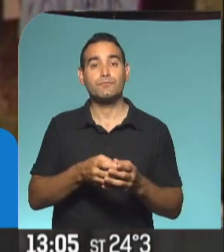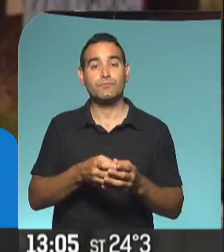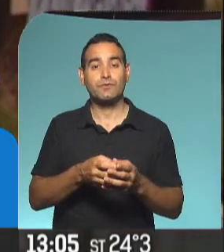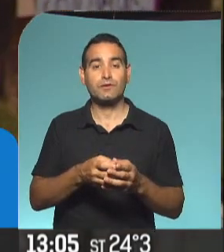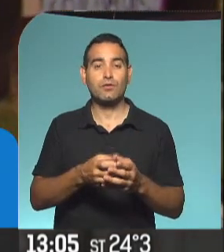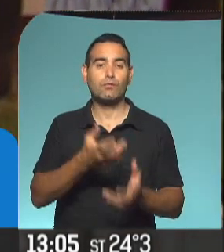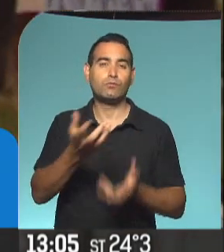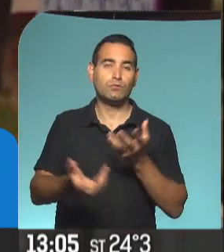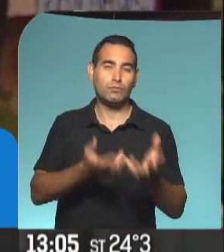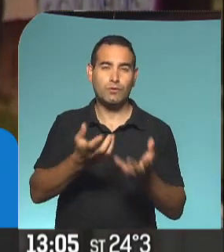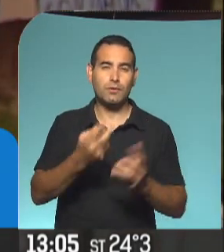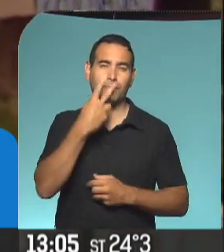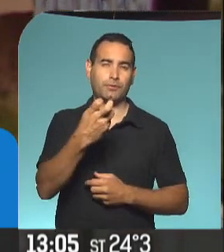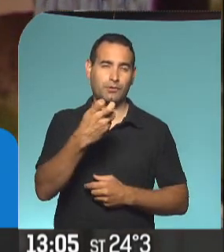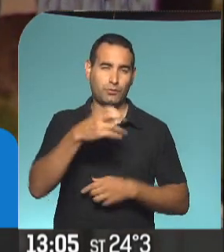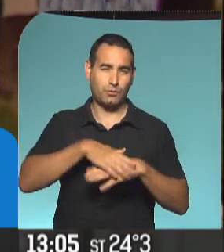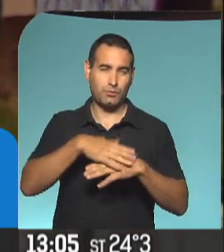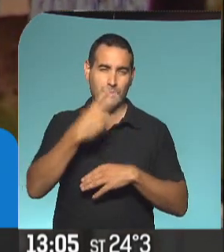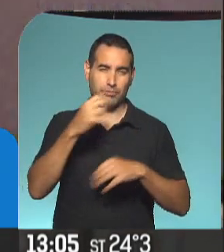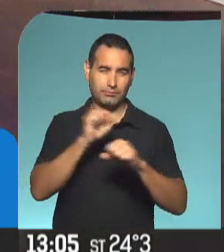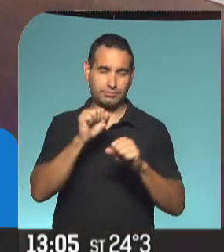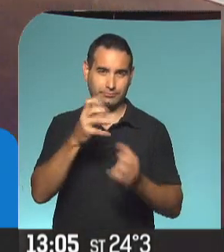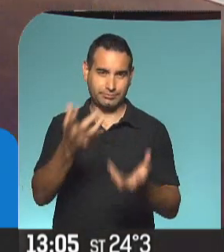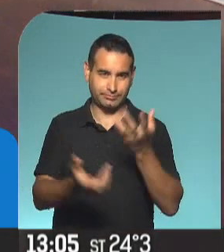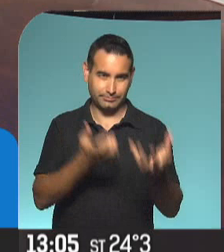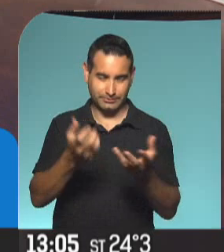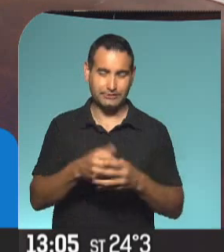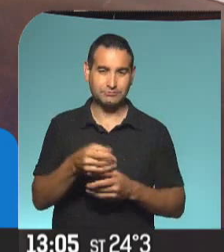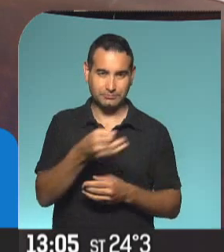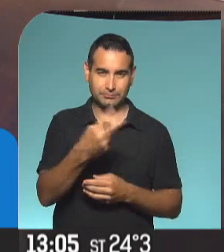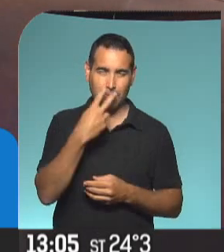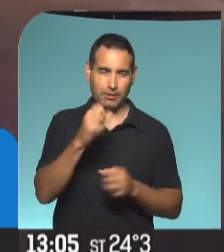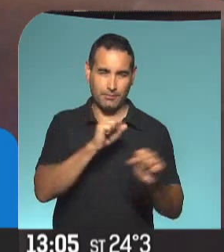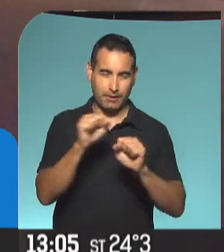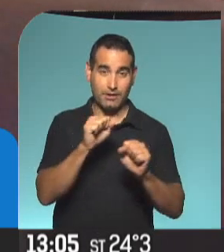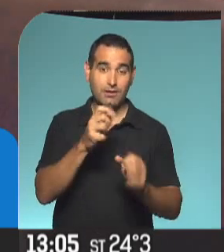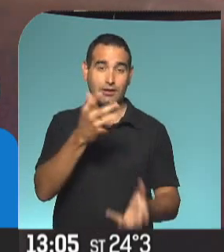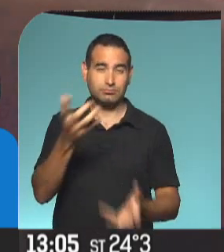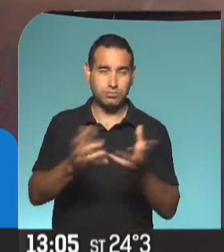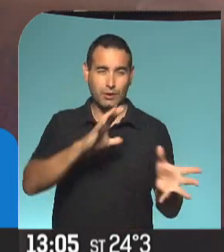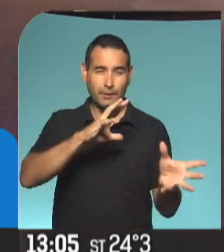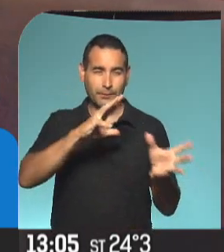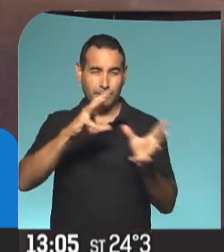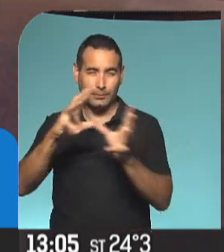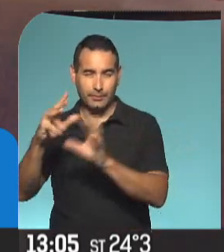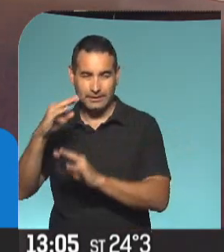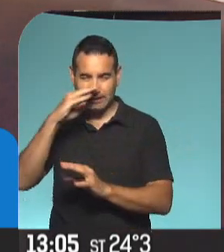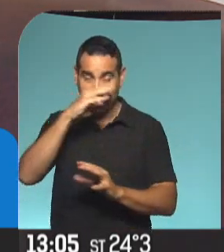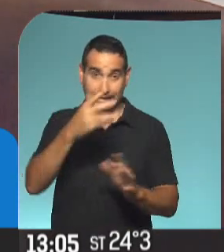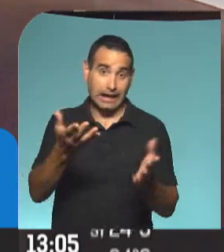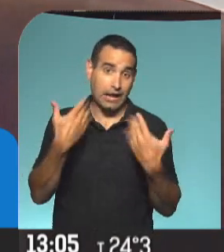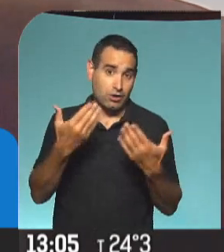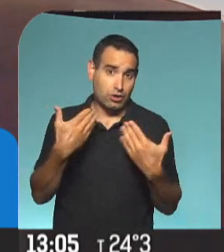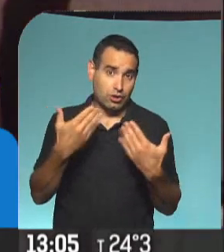es un incendio eléctrico, para que se entienda. Es un cortocircuito que genera humo, que genera mucho calor,